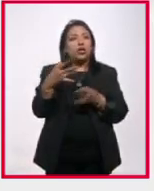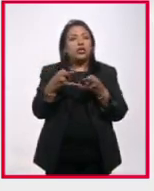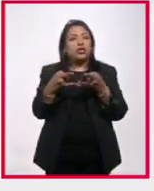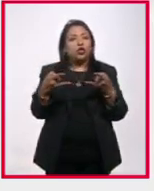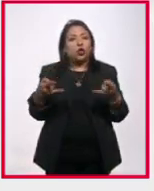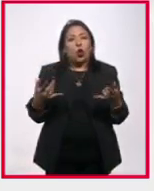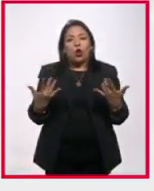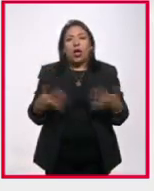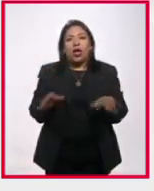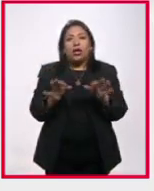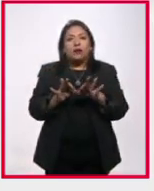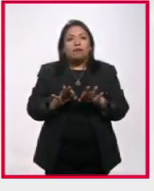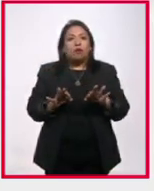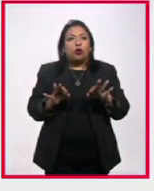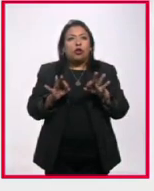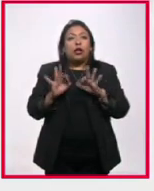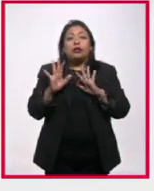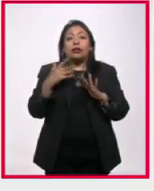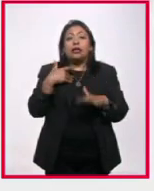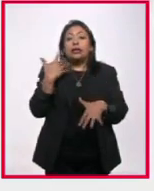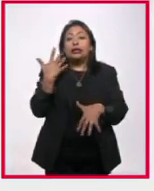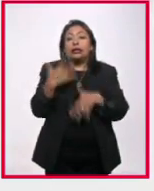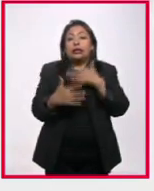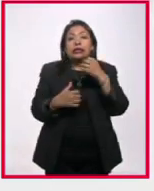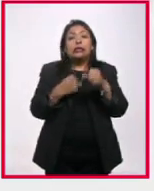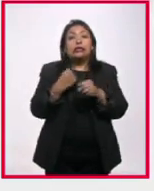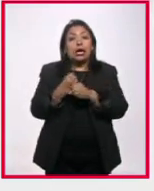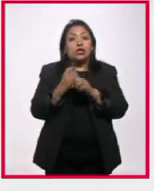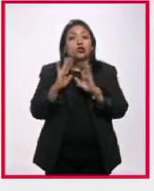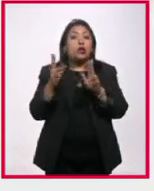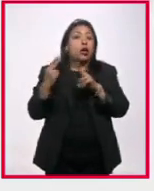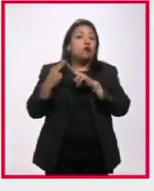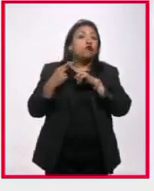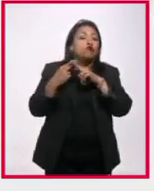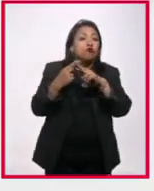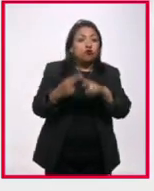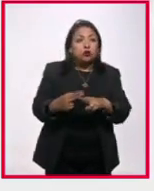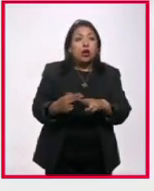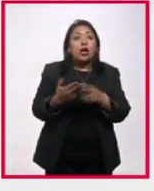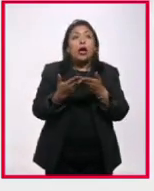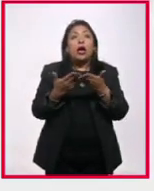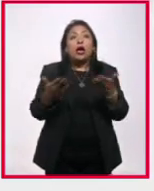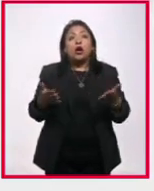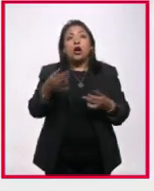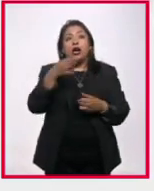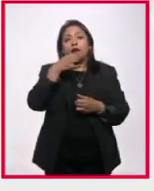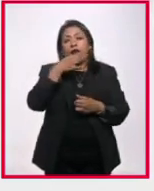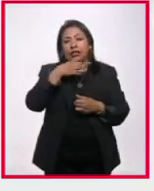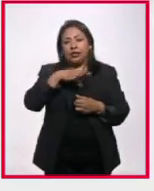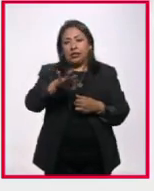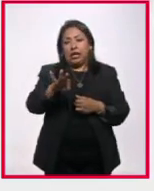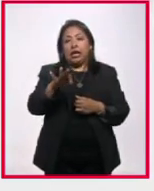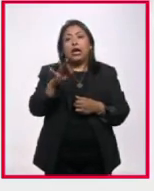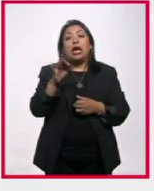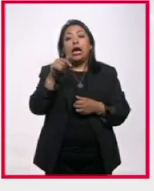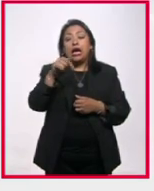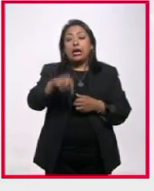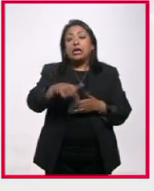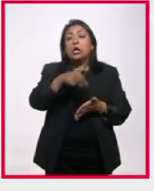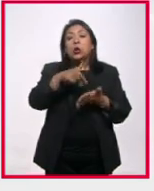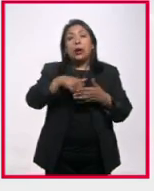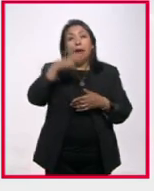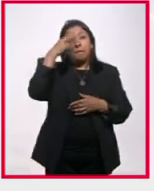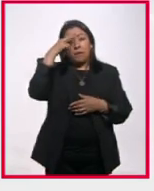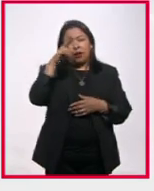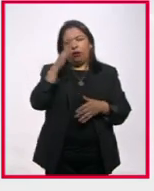Una historia que 15 años ya lleva de desarrollarse y que ahora está celebrando en buena parte aquí en México,